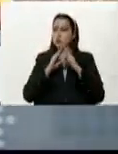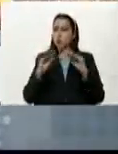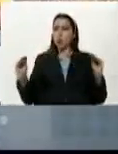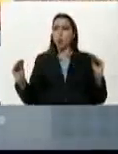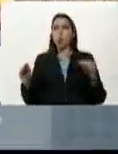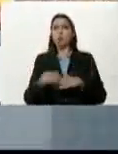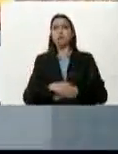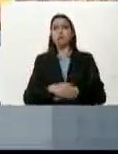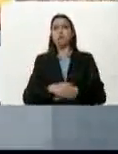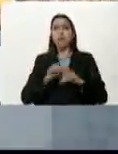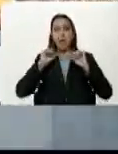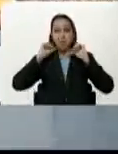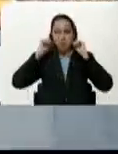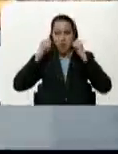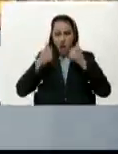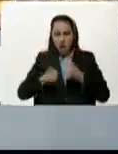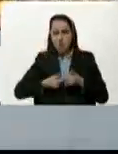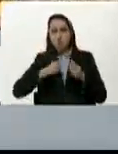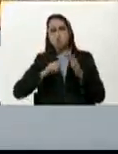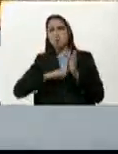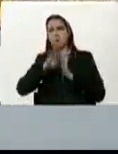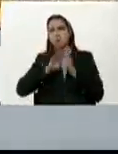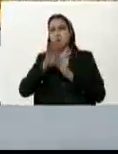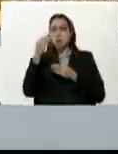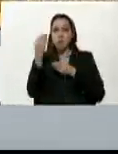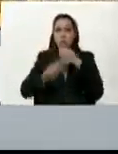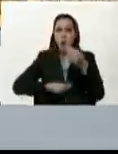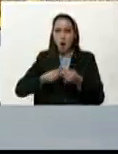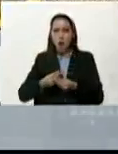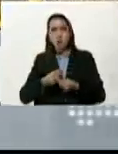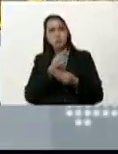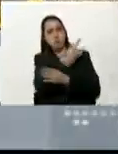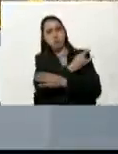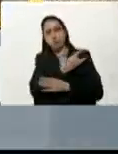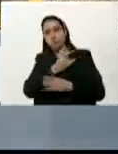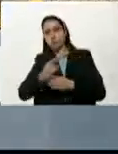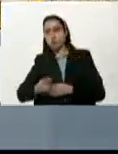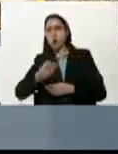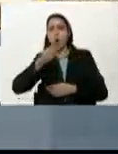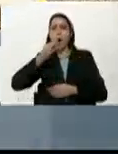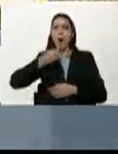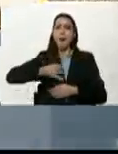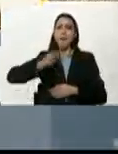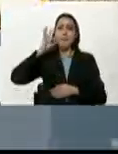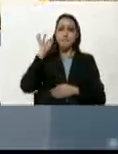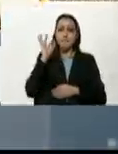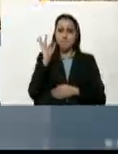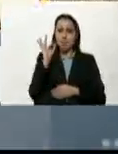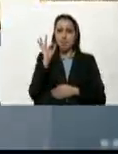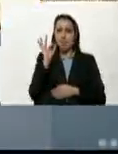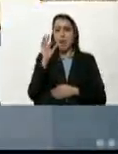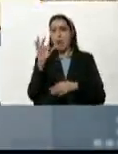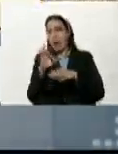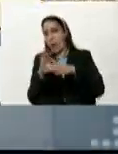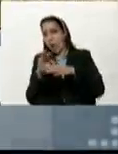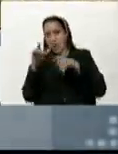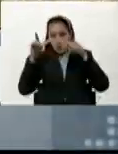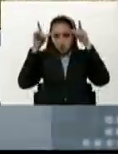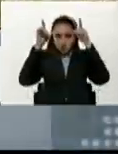maíz soya café carne